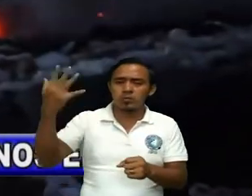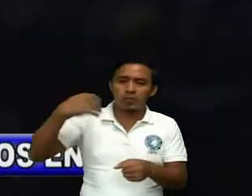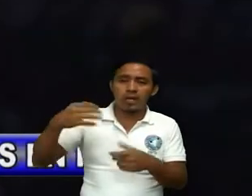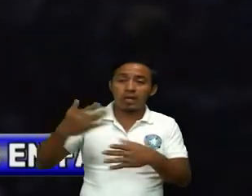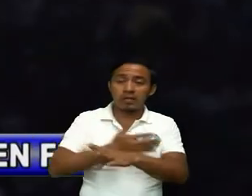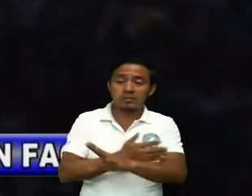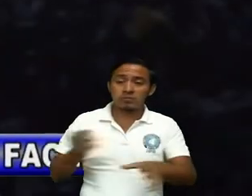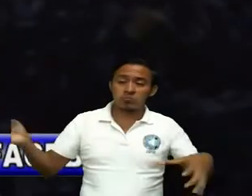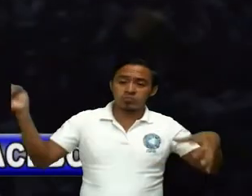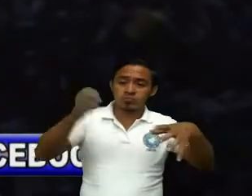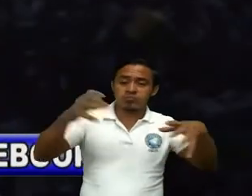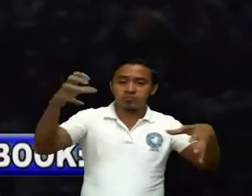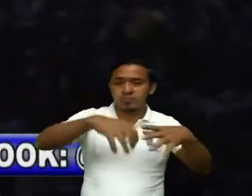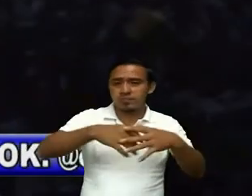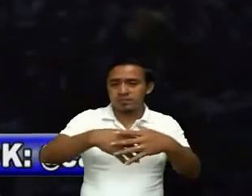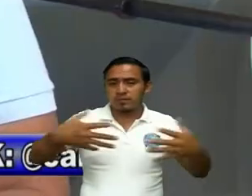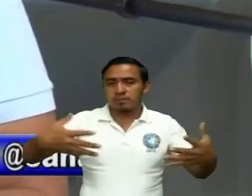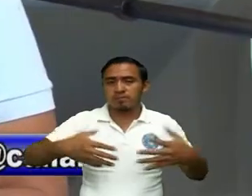vertedero.